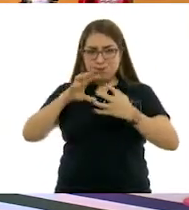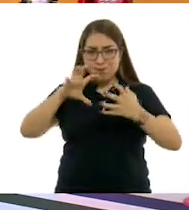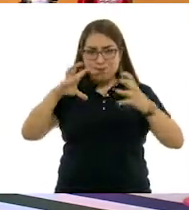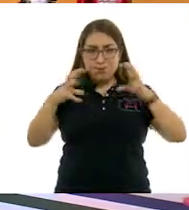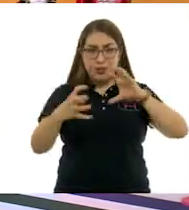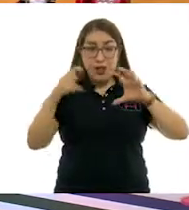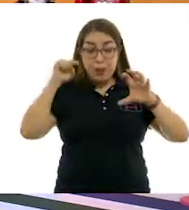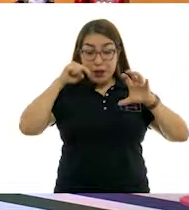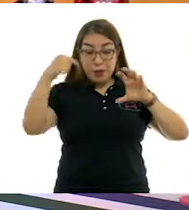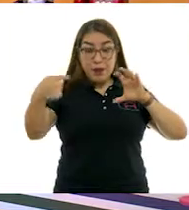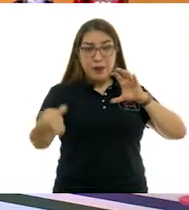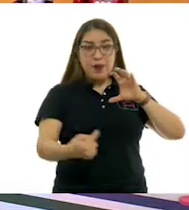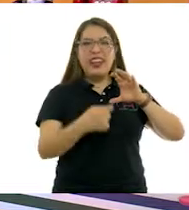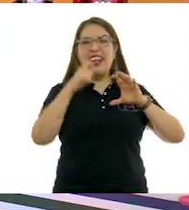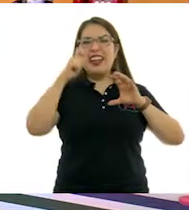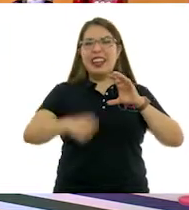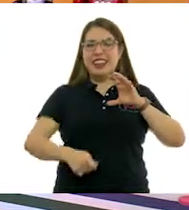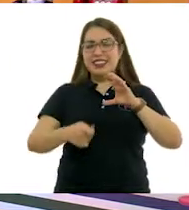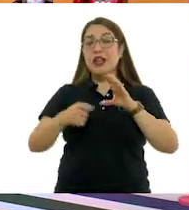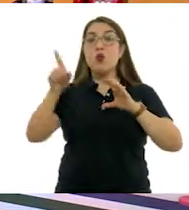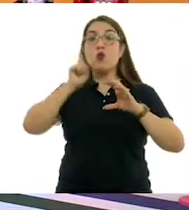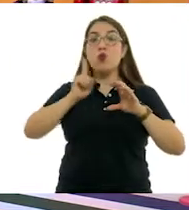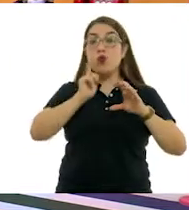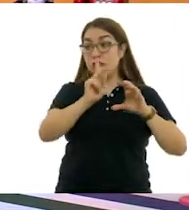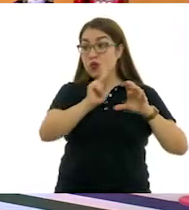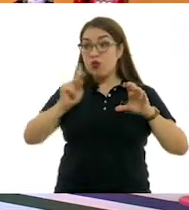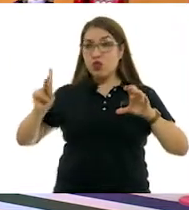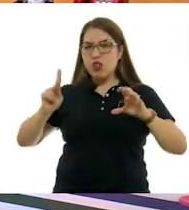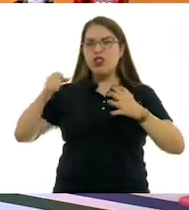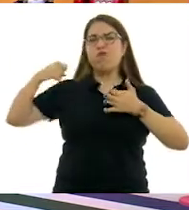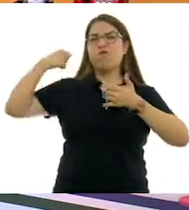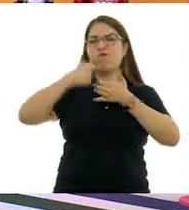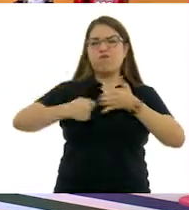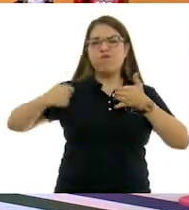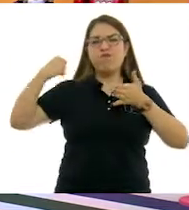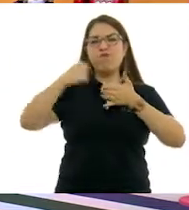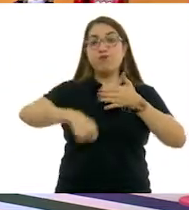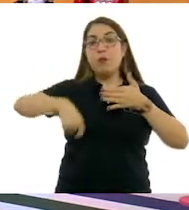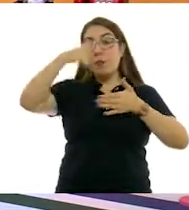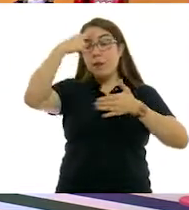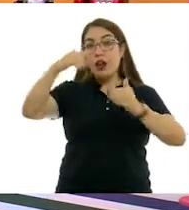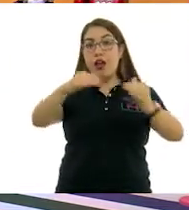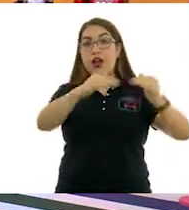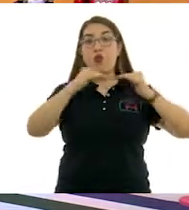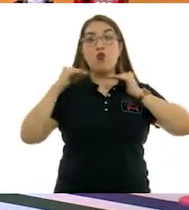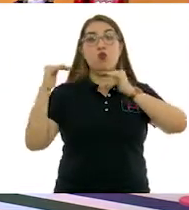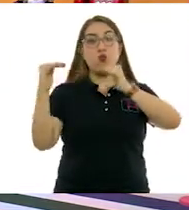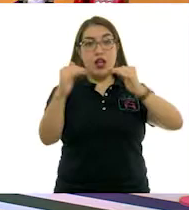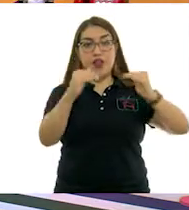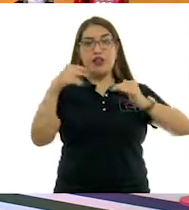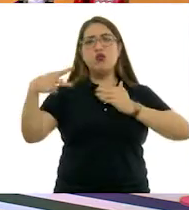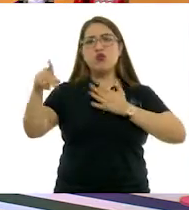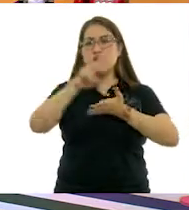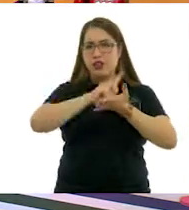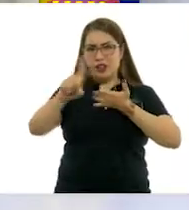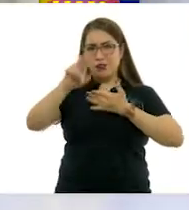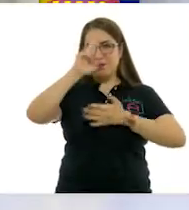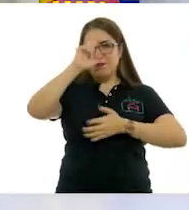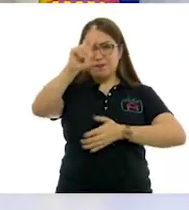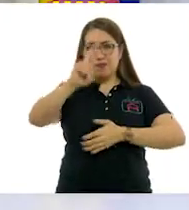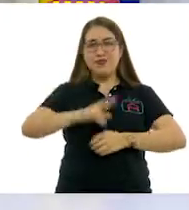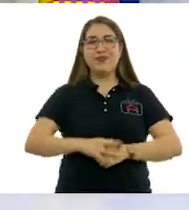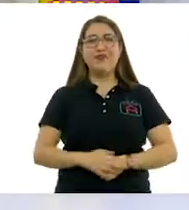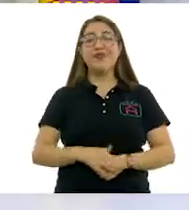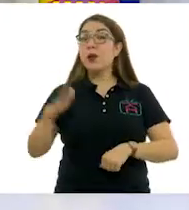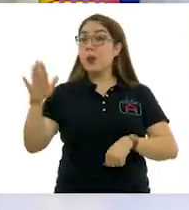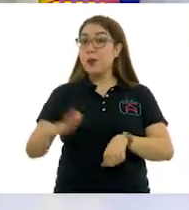y se conmemora la lucha de las mujeres por la igualdad, el reconocimiento y el ejercicio efectivo de sus derechos. Y es